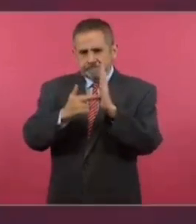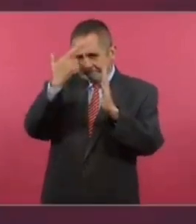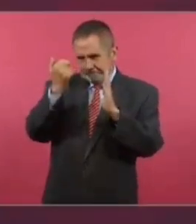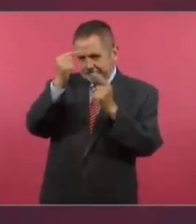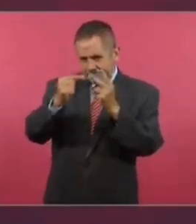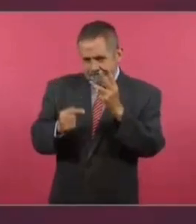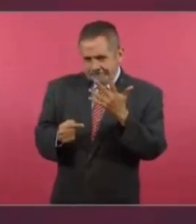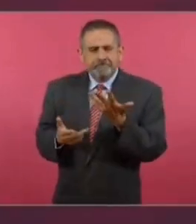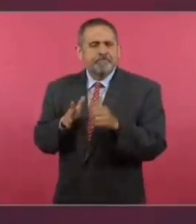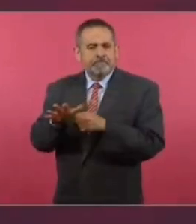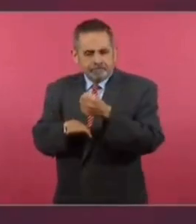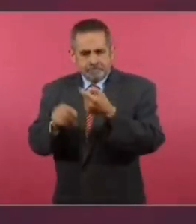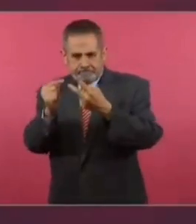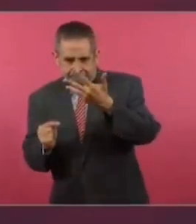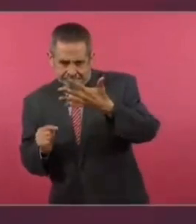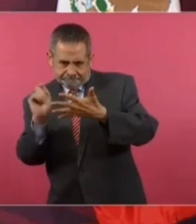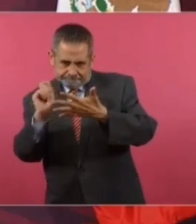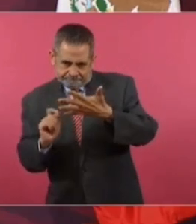básicos